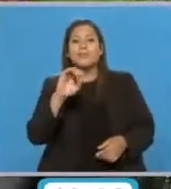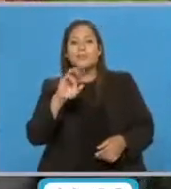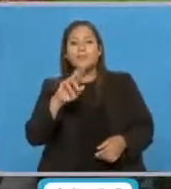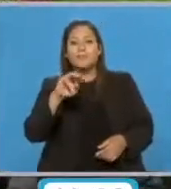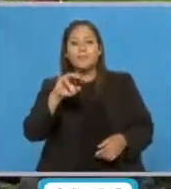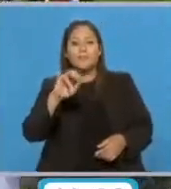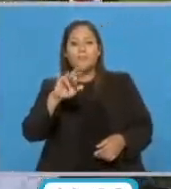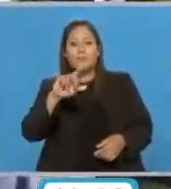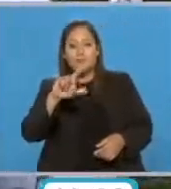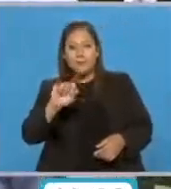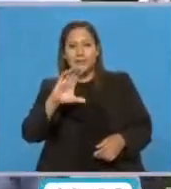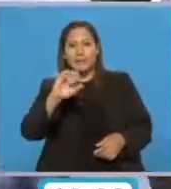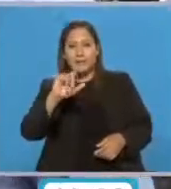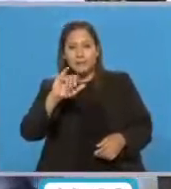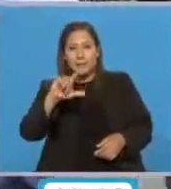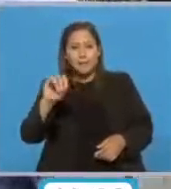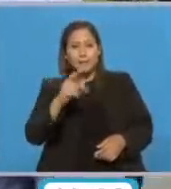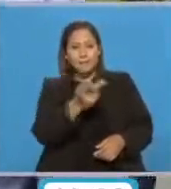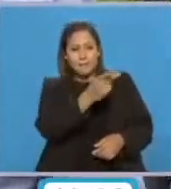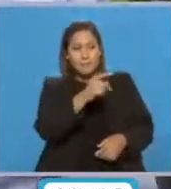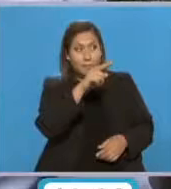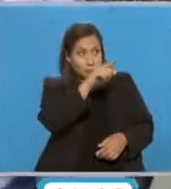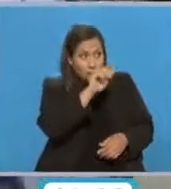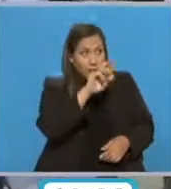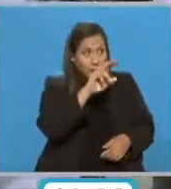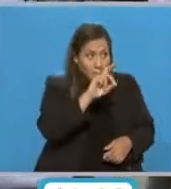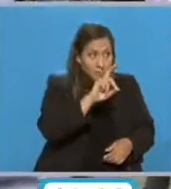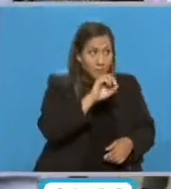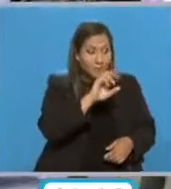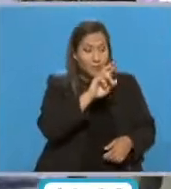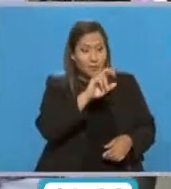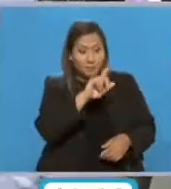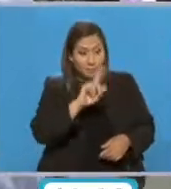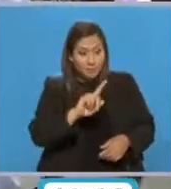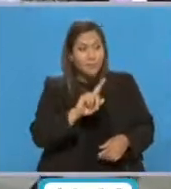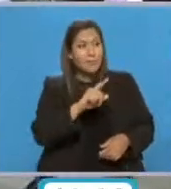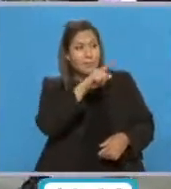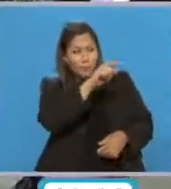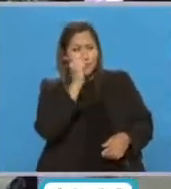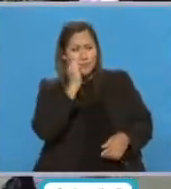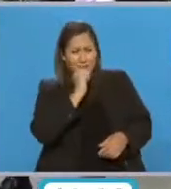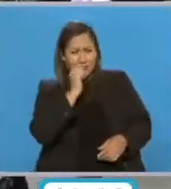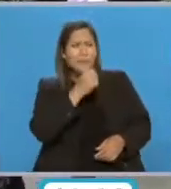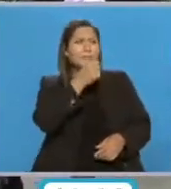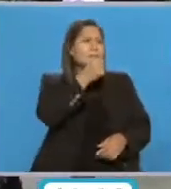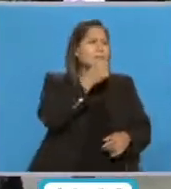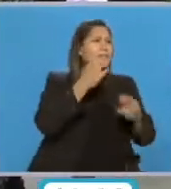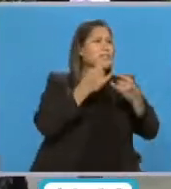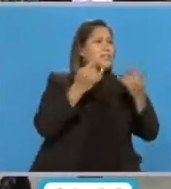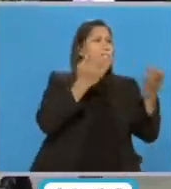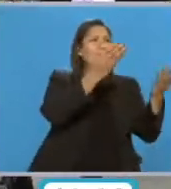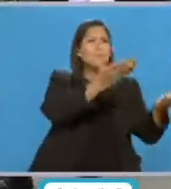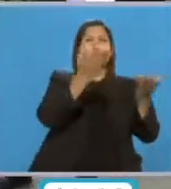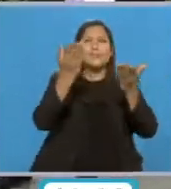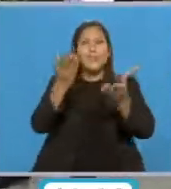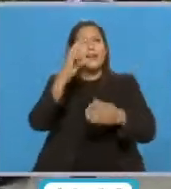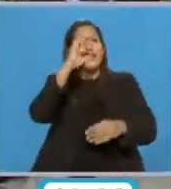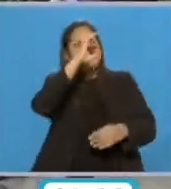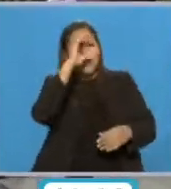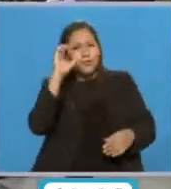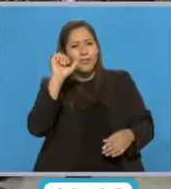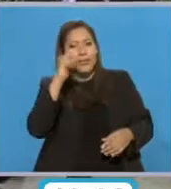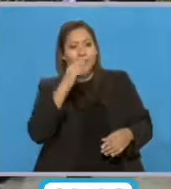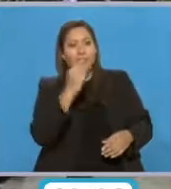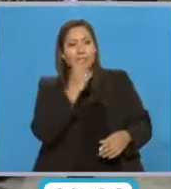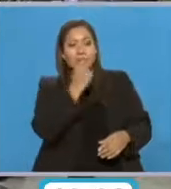Morales Castillo. A ver, pregúnteme. Mire, señor Armando Ramírez, usted siempre que hace un reportaje a cualquier imagen y todo le